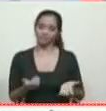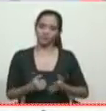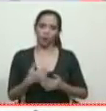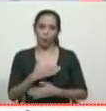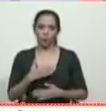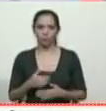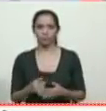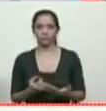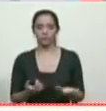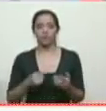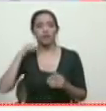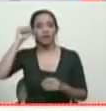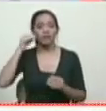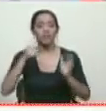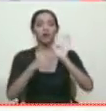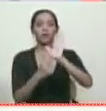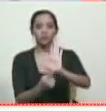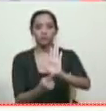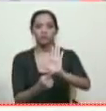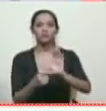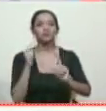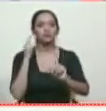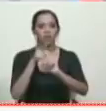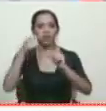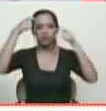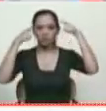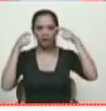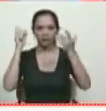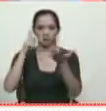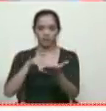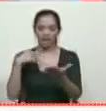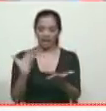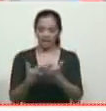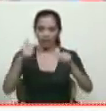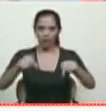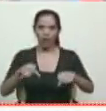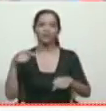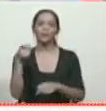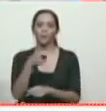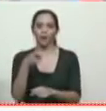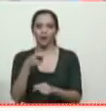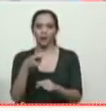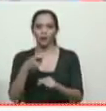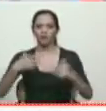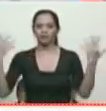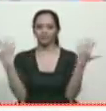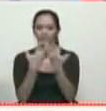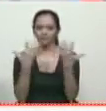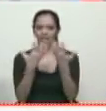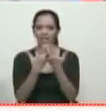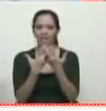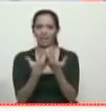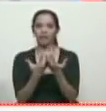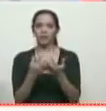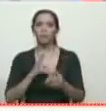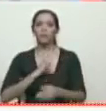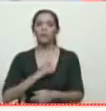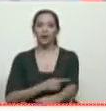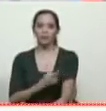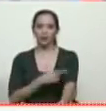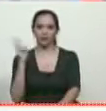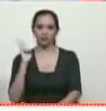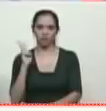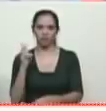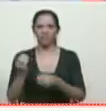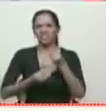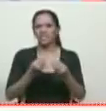ponerlo, es la demostración que desde que Chávez llegó hasta ahorita, eso es lo que ellos están buscando. Un enfrentamiento entre hermanos. ¿O qué fue lo que hicieron el 11 de abril de